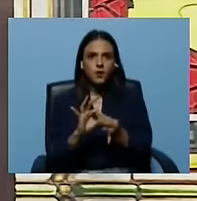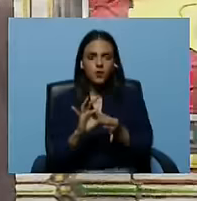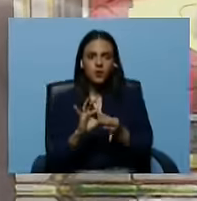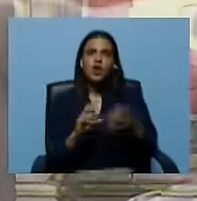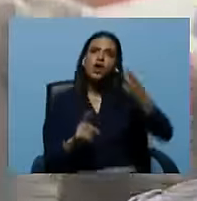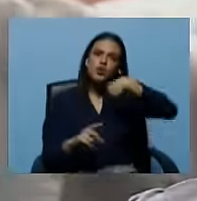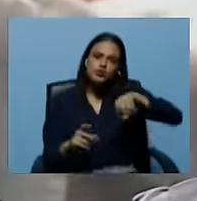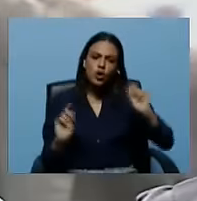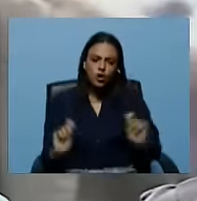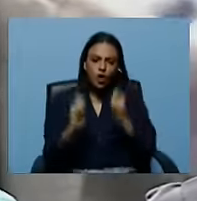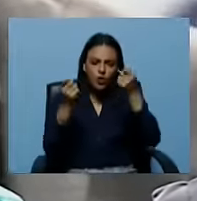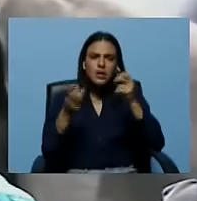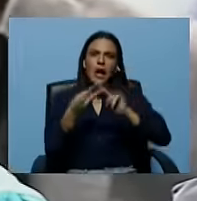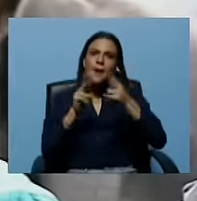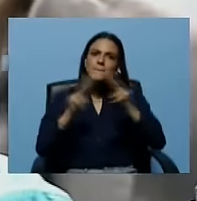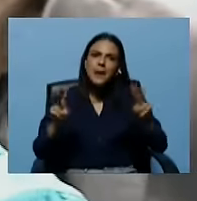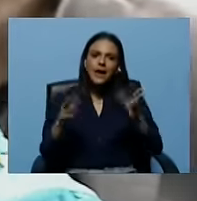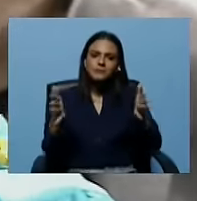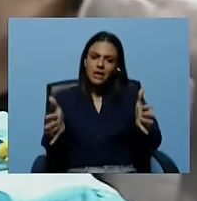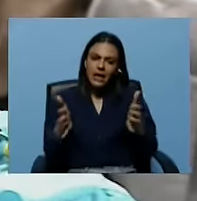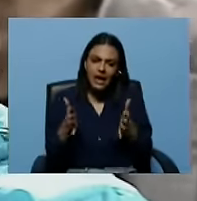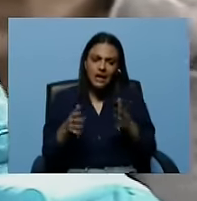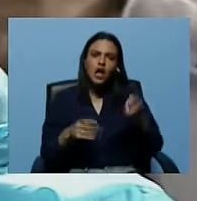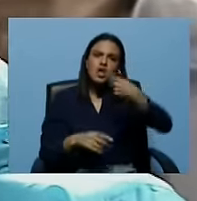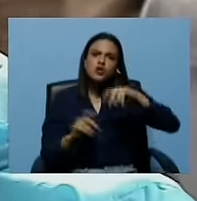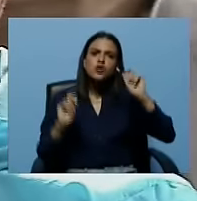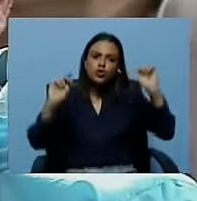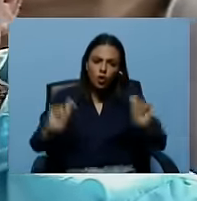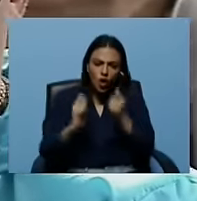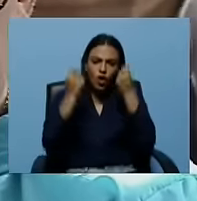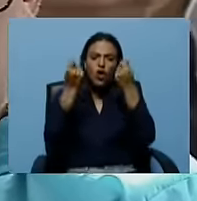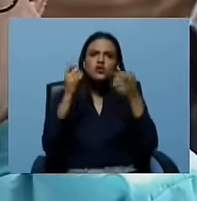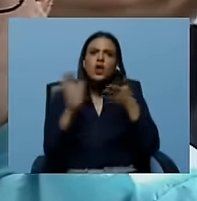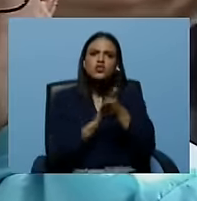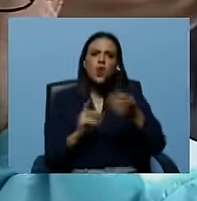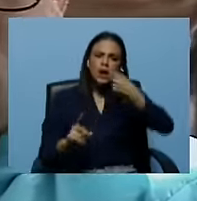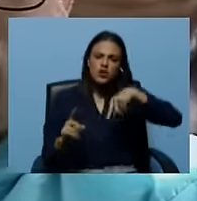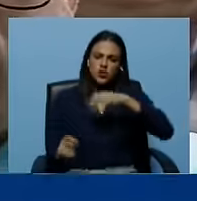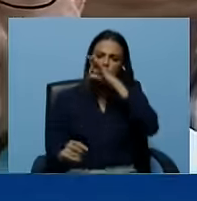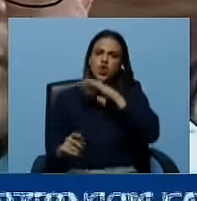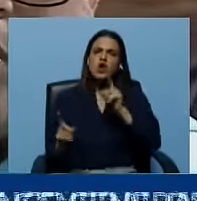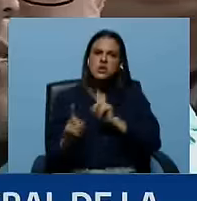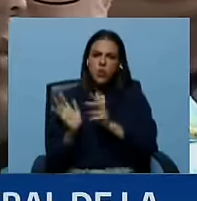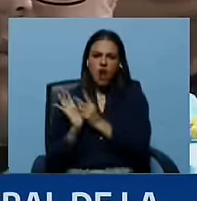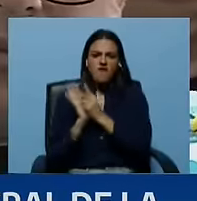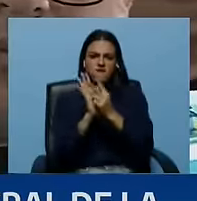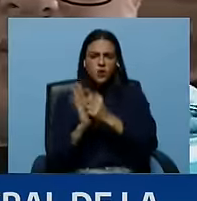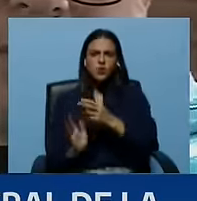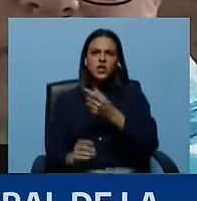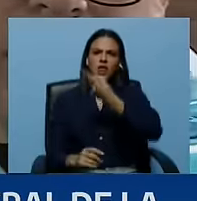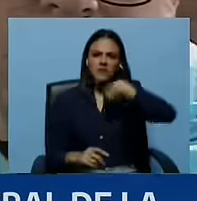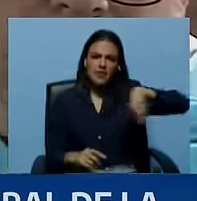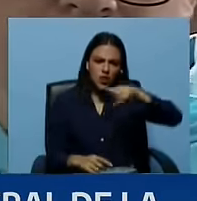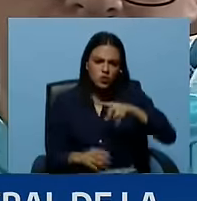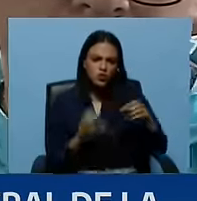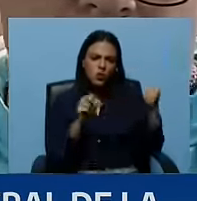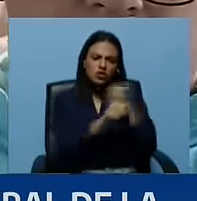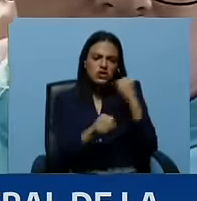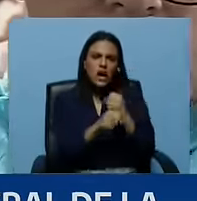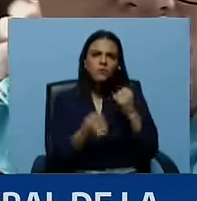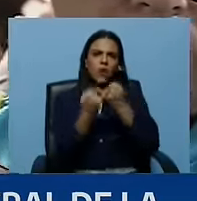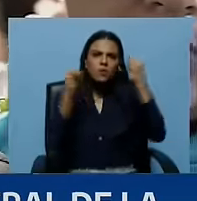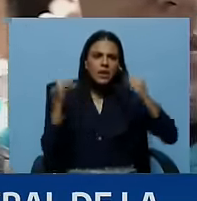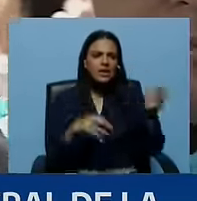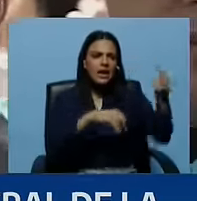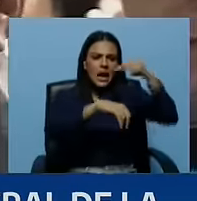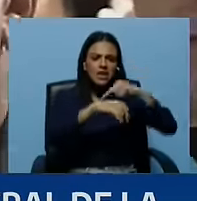Consolidar la paz ganada, consolidar la soberanía y la independencia nacional, consolidar el diálogo y la unión entre